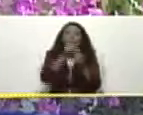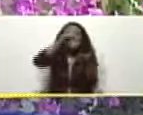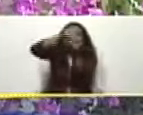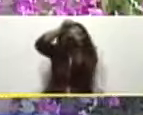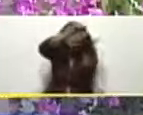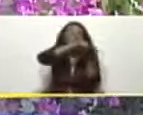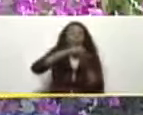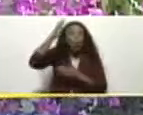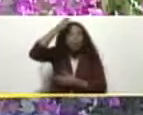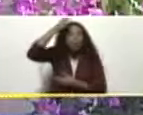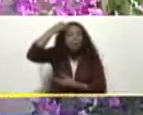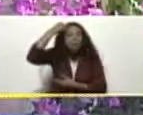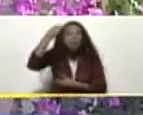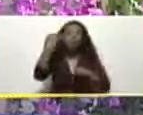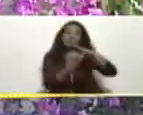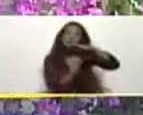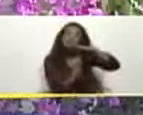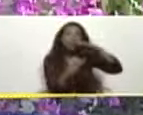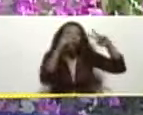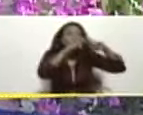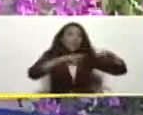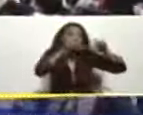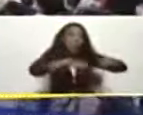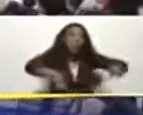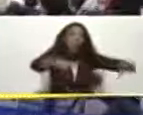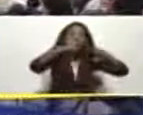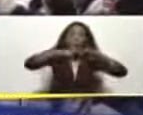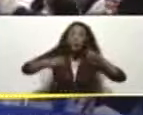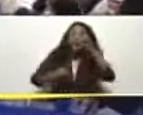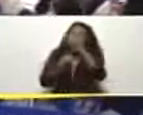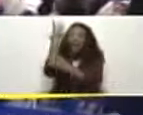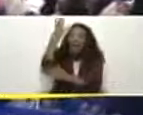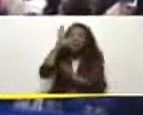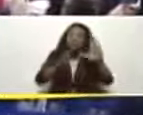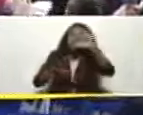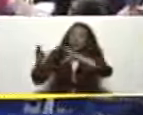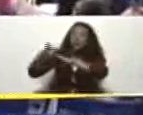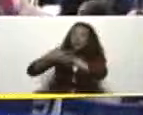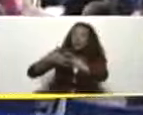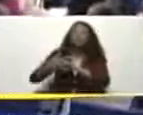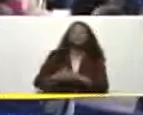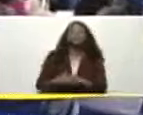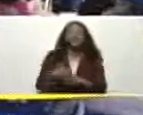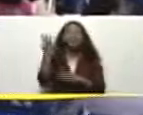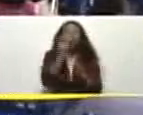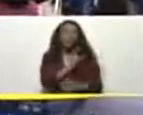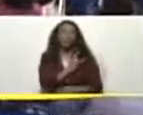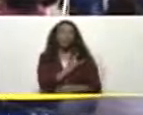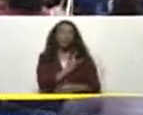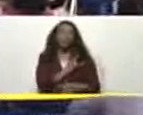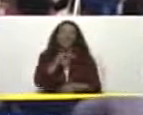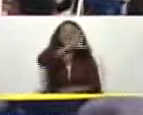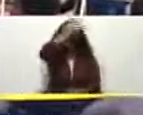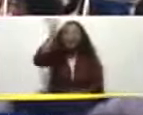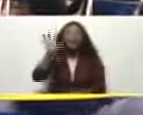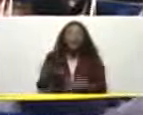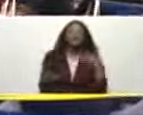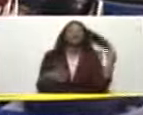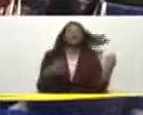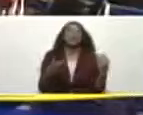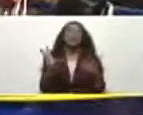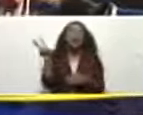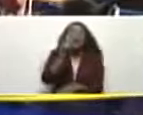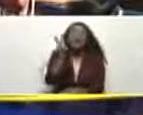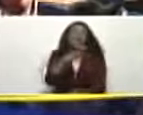de conocimiento científico, de investigación, de creación de ciencia y tecnología, las universidades del país, con